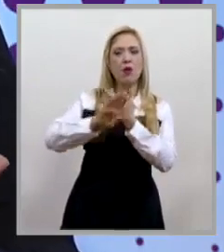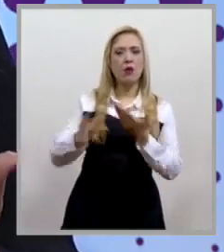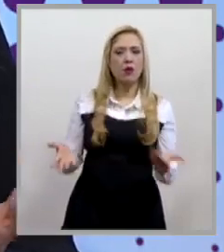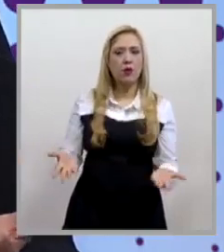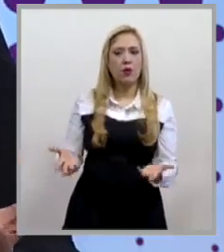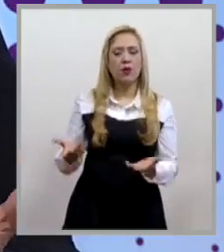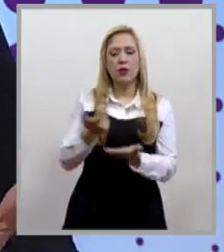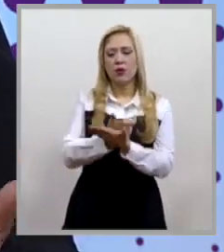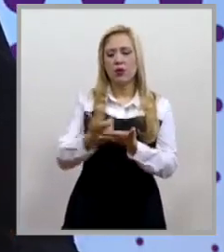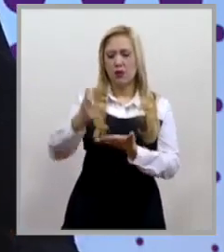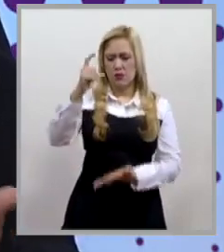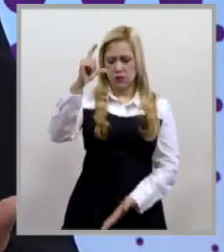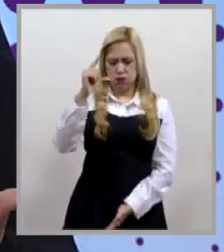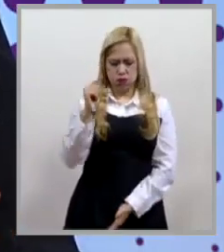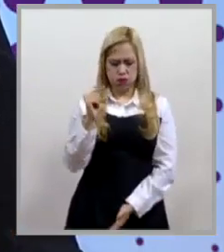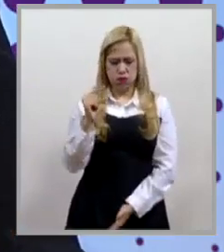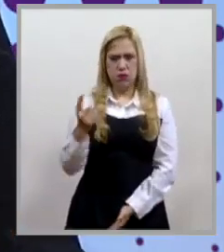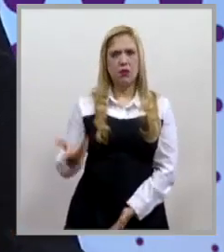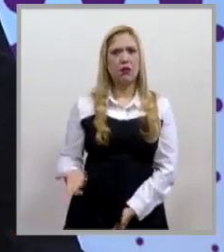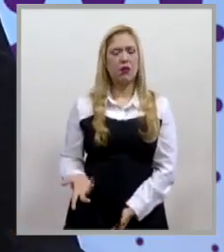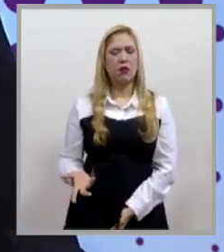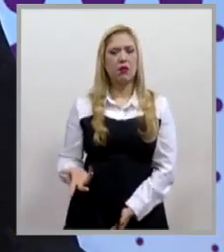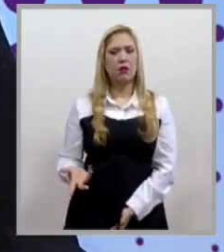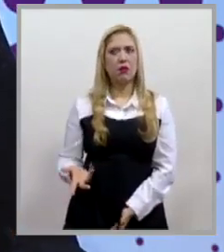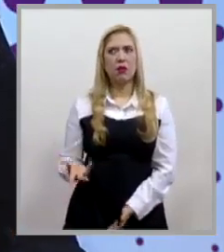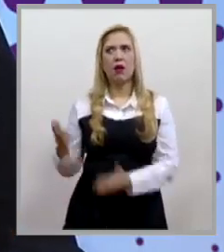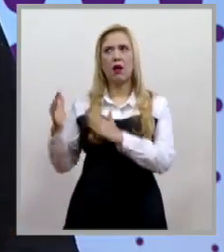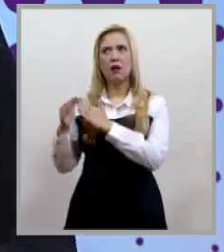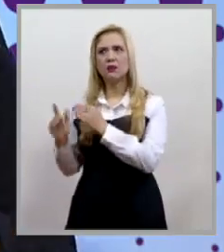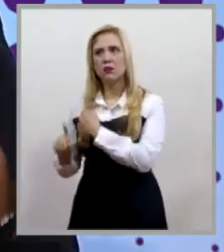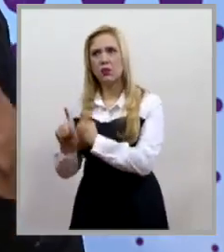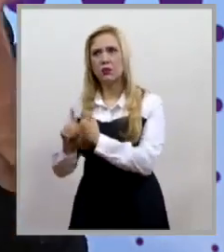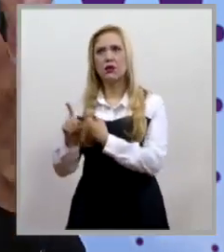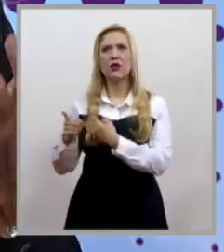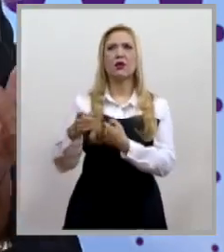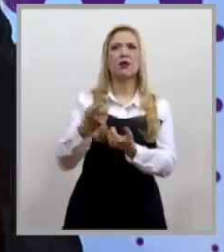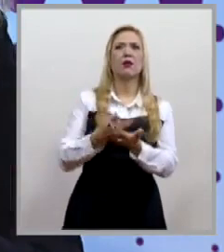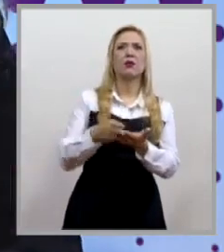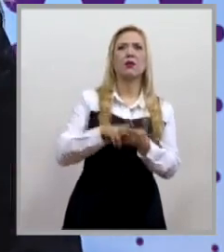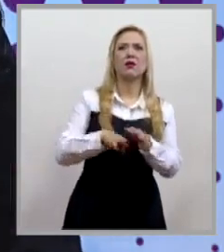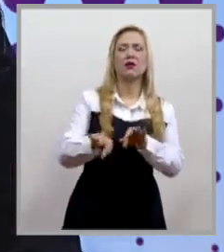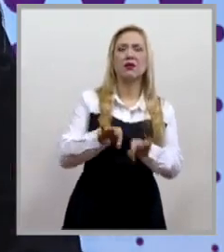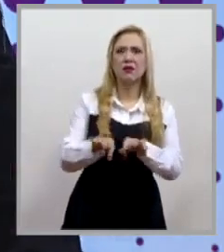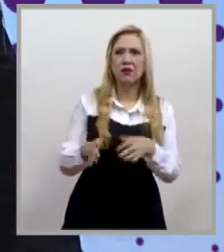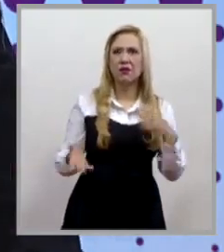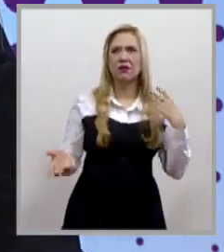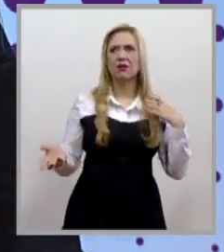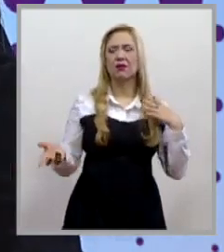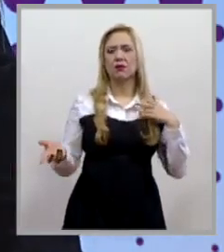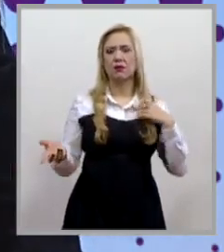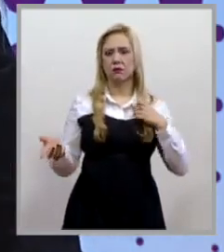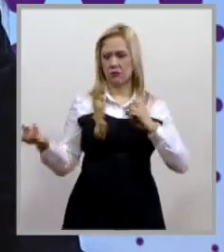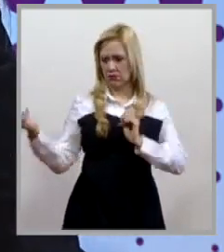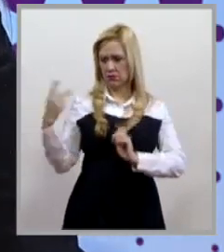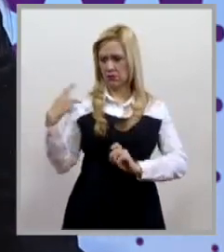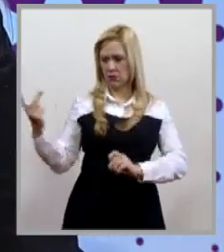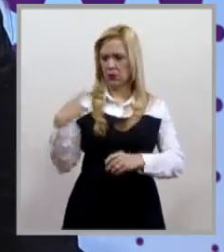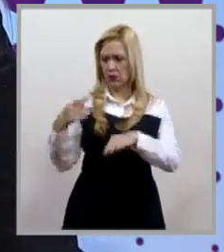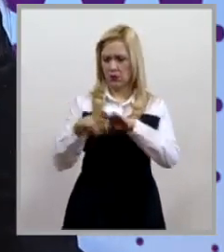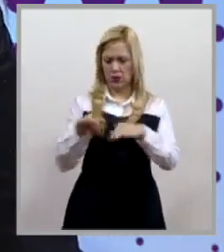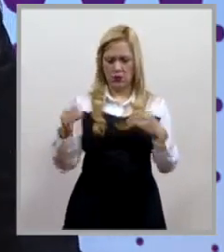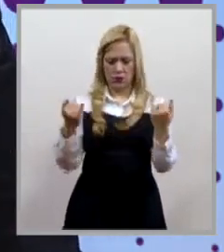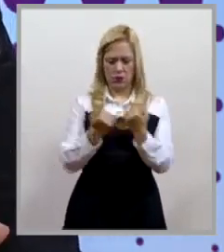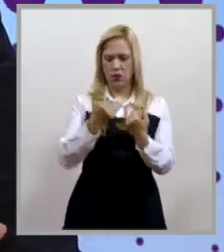diferencia salarial. Ya sabemos que existe el principio de que a trabajo igual corresponde salario igual,